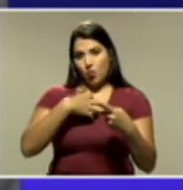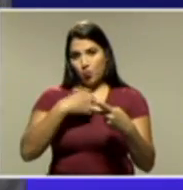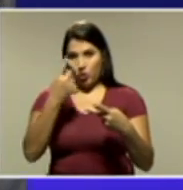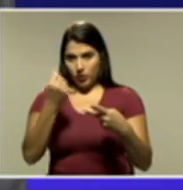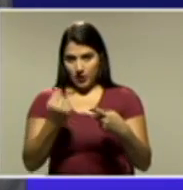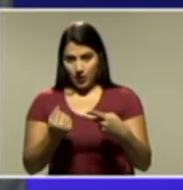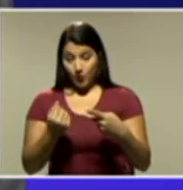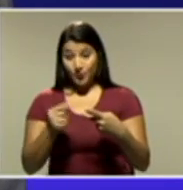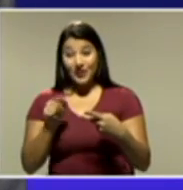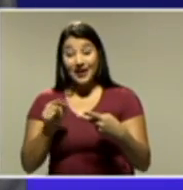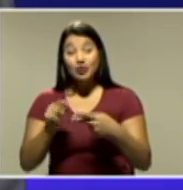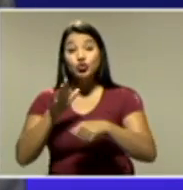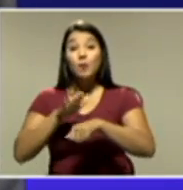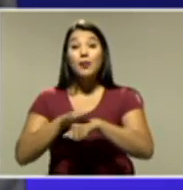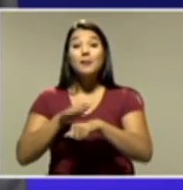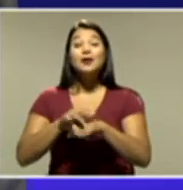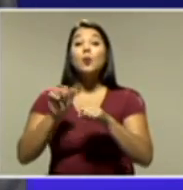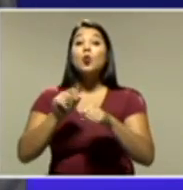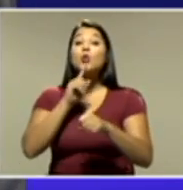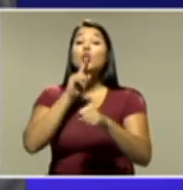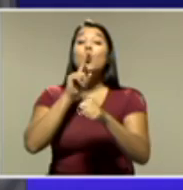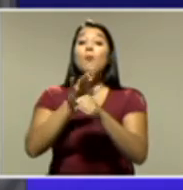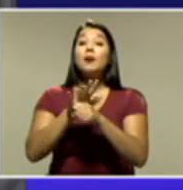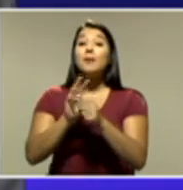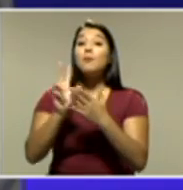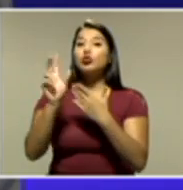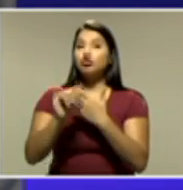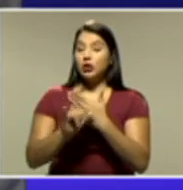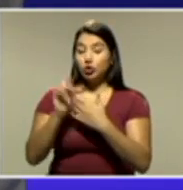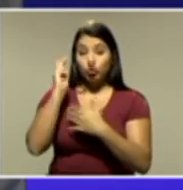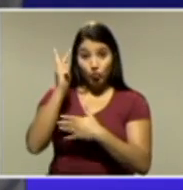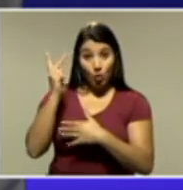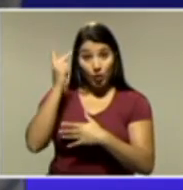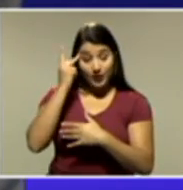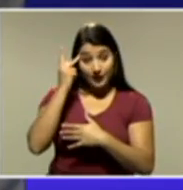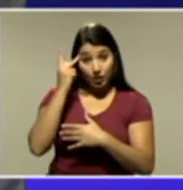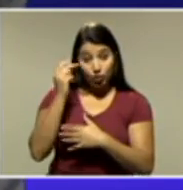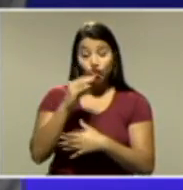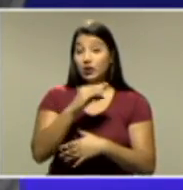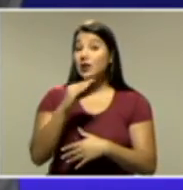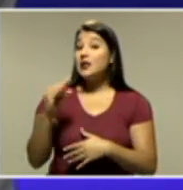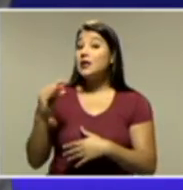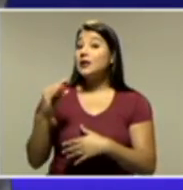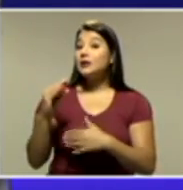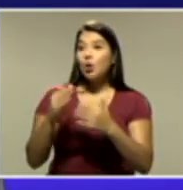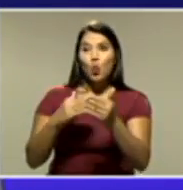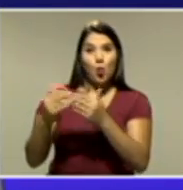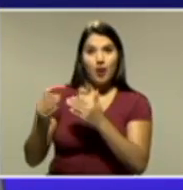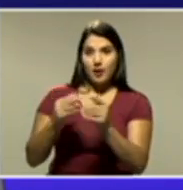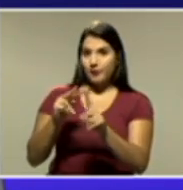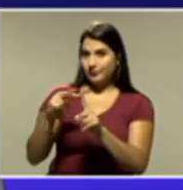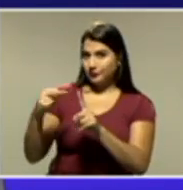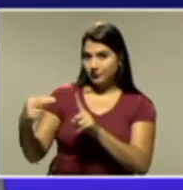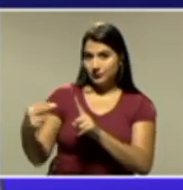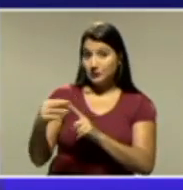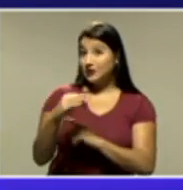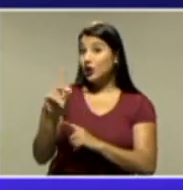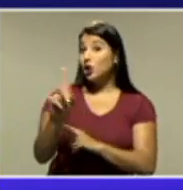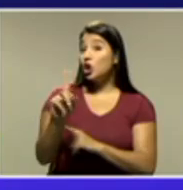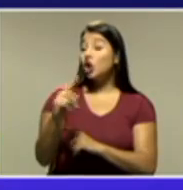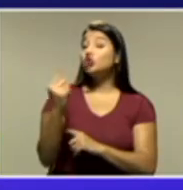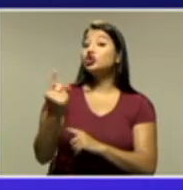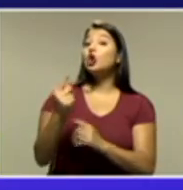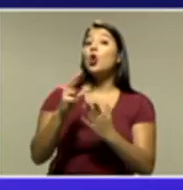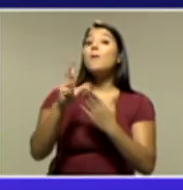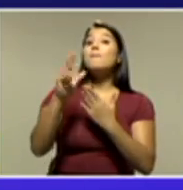darle viabilidad a proyectos políticos de toda naturaleza y no únicamente aquellos favorecidos por